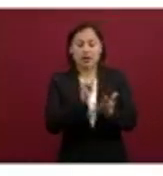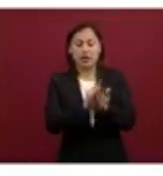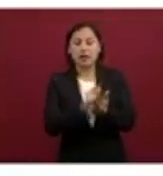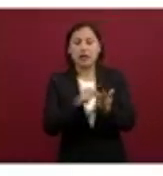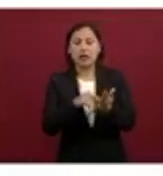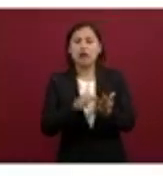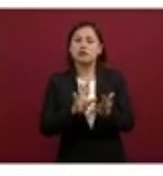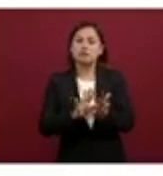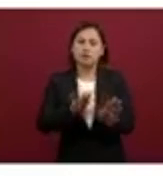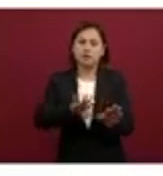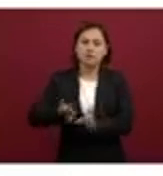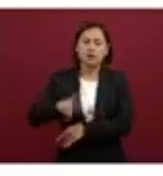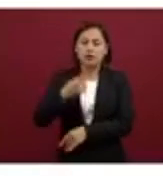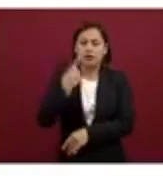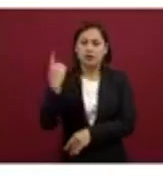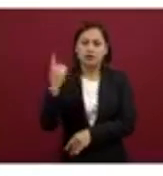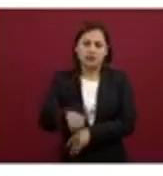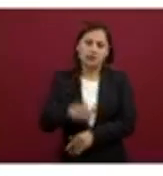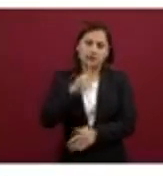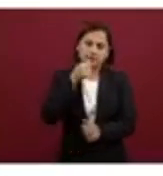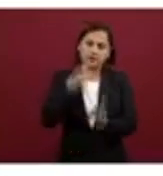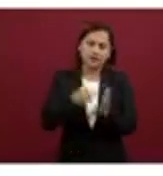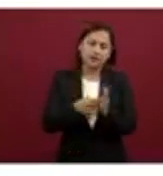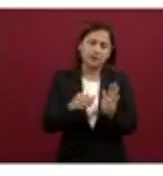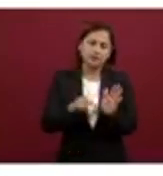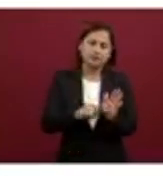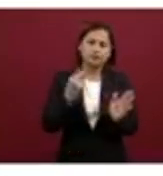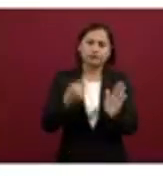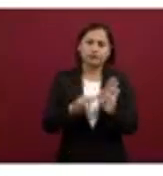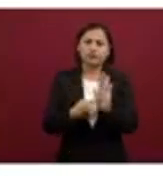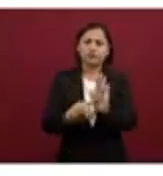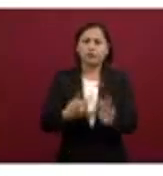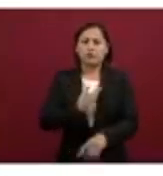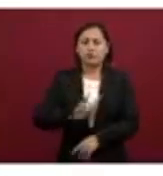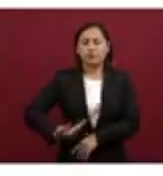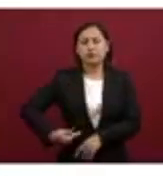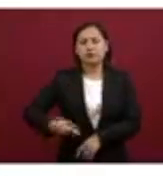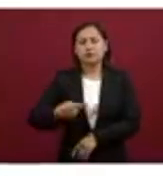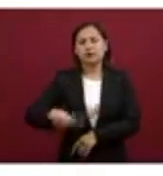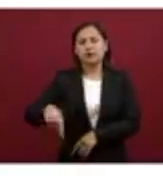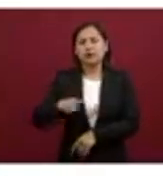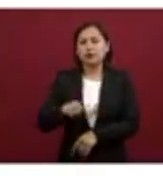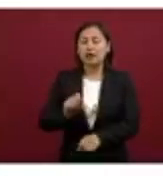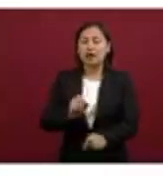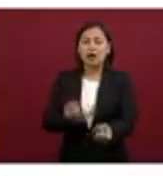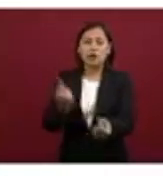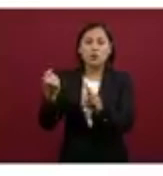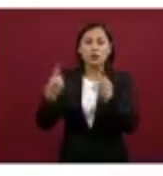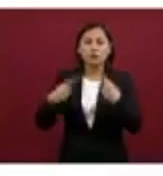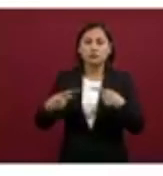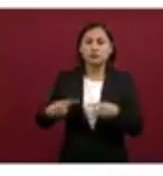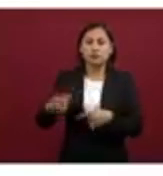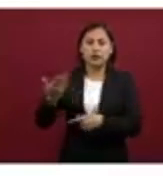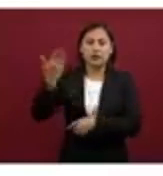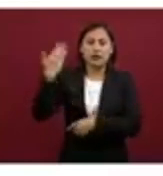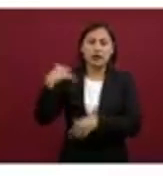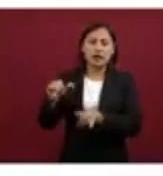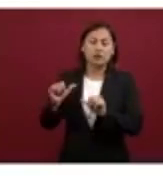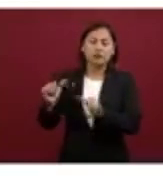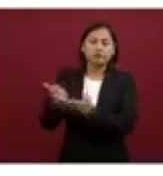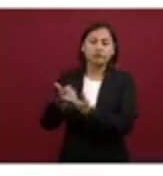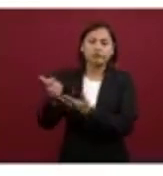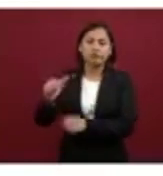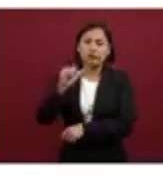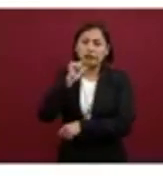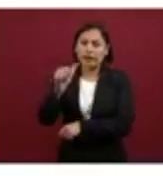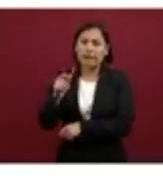carácter general emitidos por el titular del Ejecutivo, mediante los cuales se otorgaron condonaciones a deudores fiscales, obviamente con excepción de los